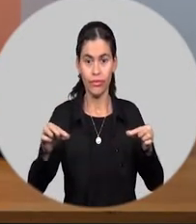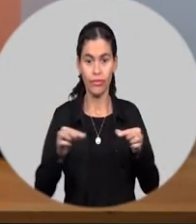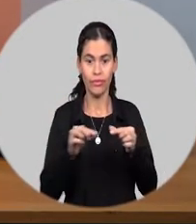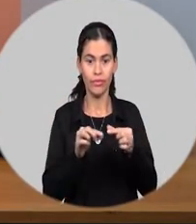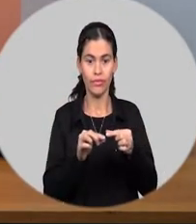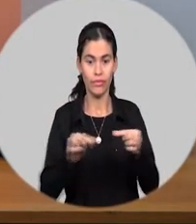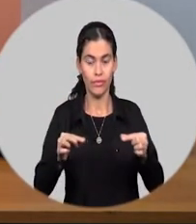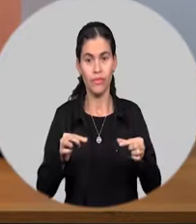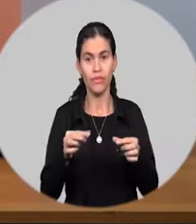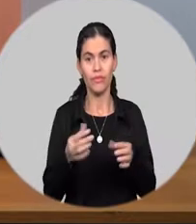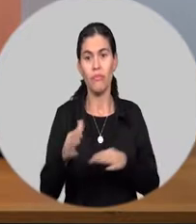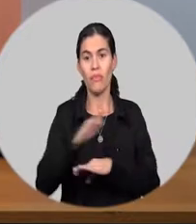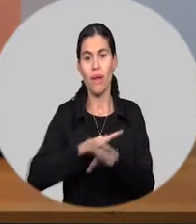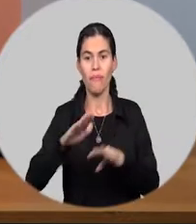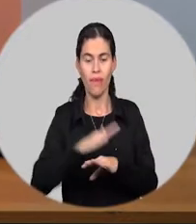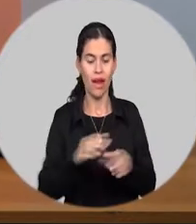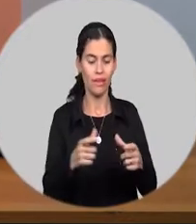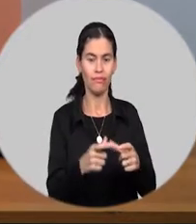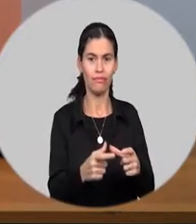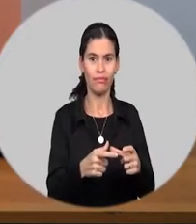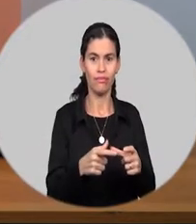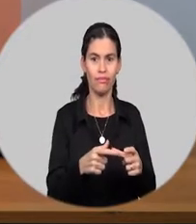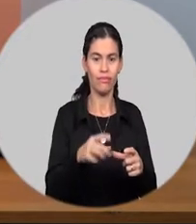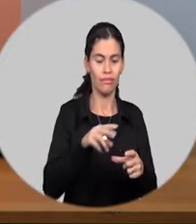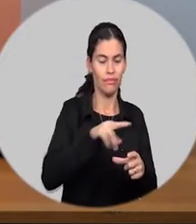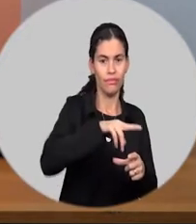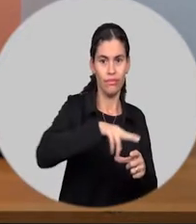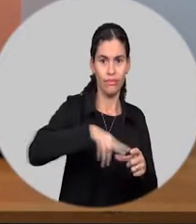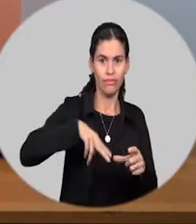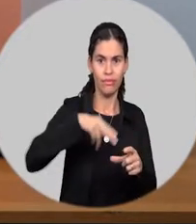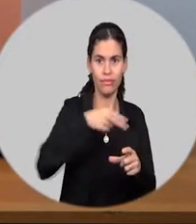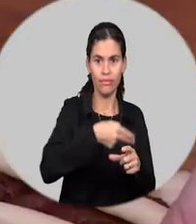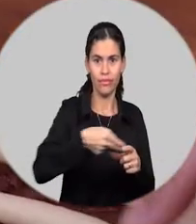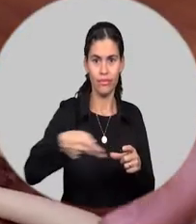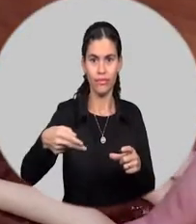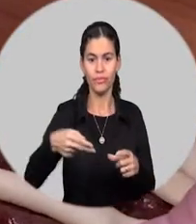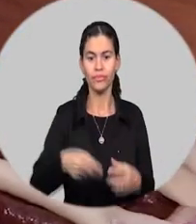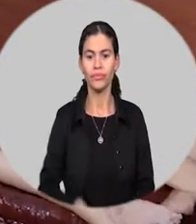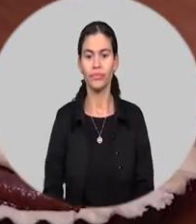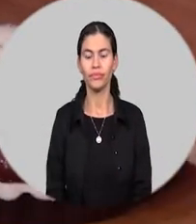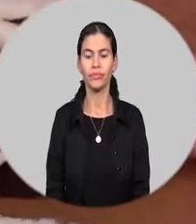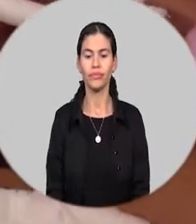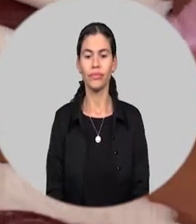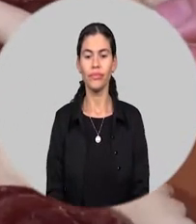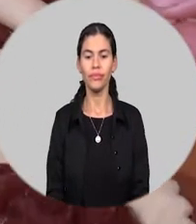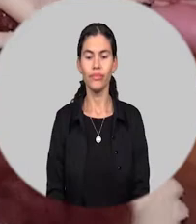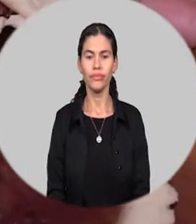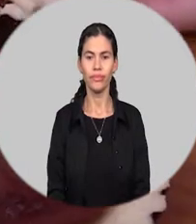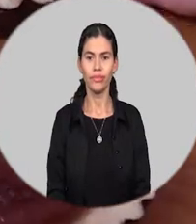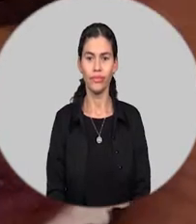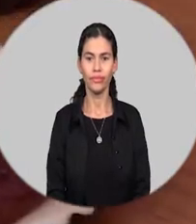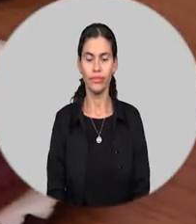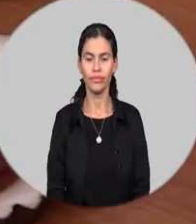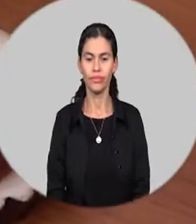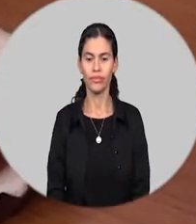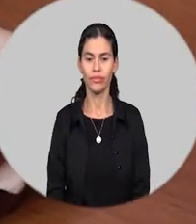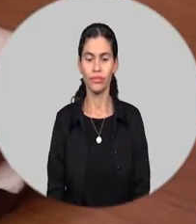y vamos a ir colocando sobre las tarteleras. Cortamos